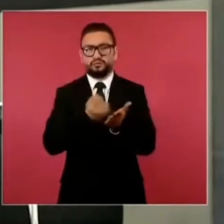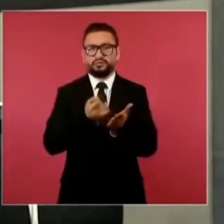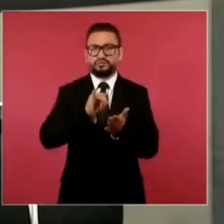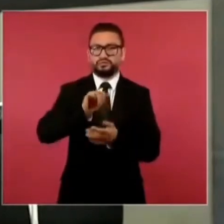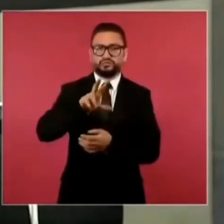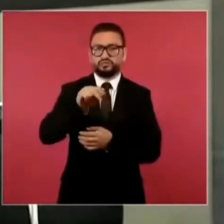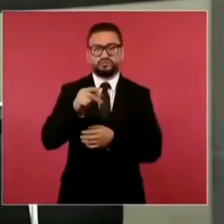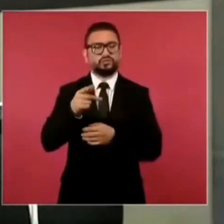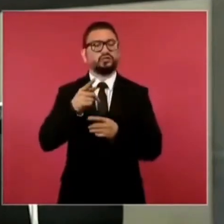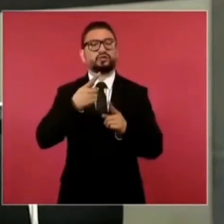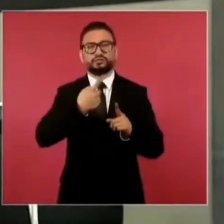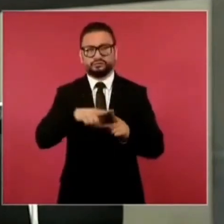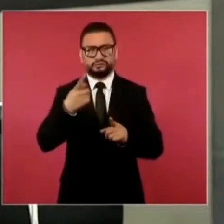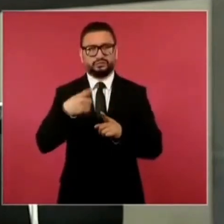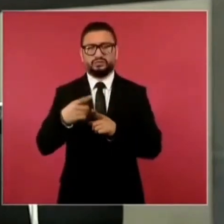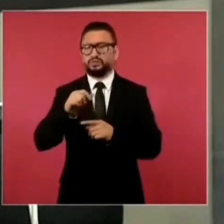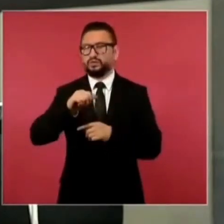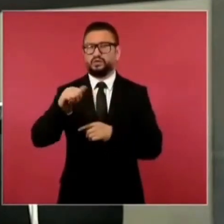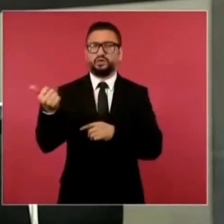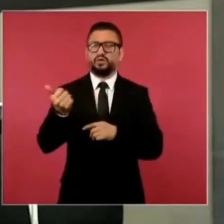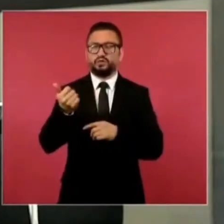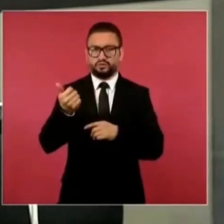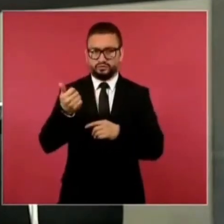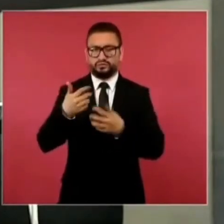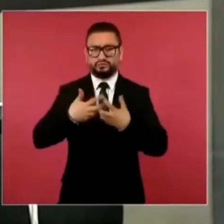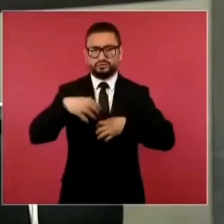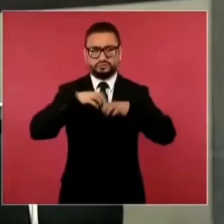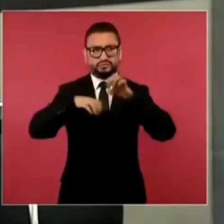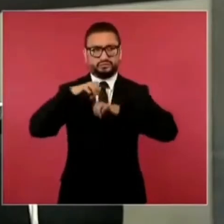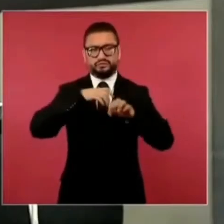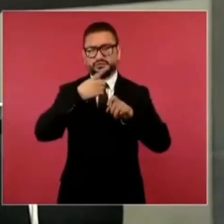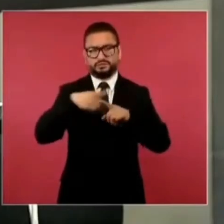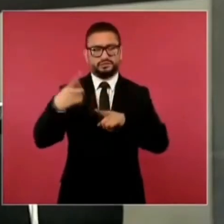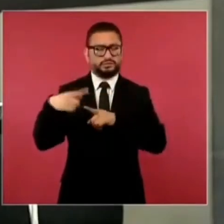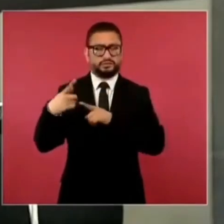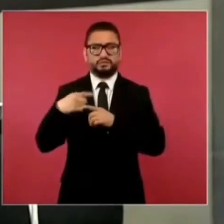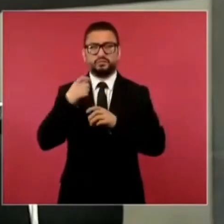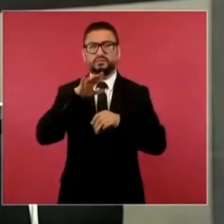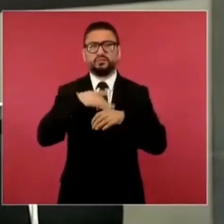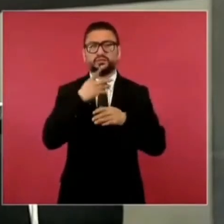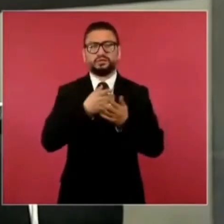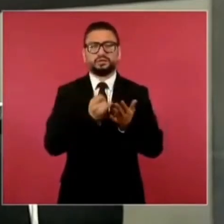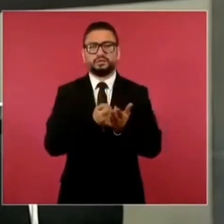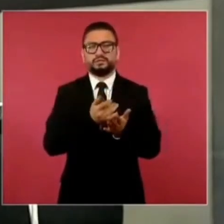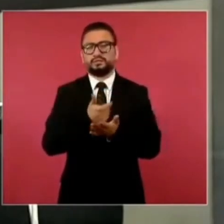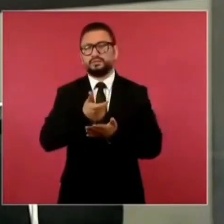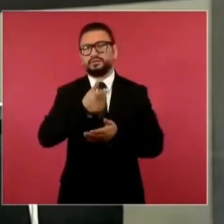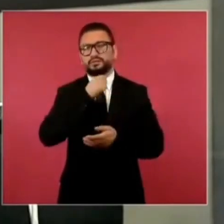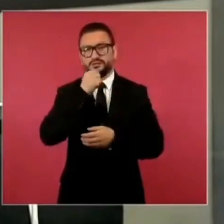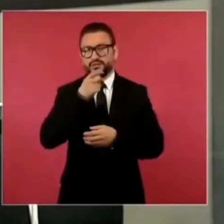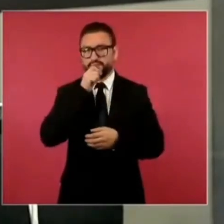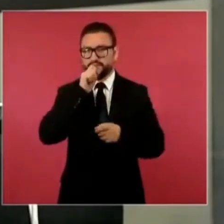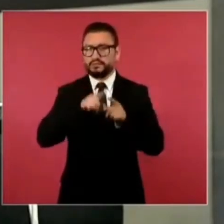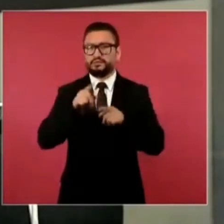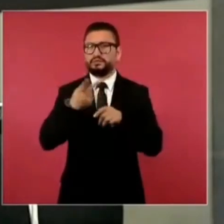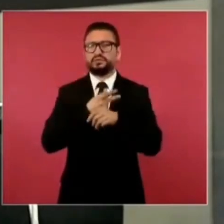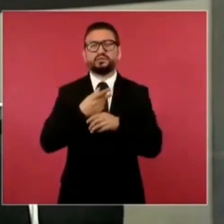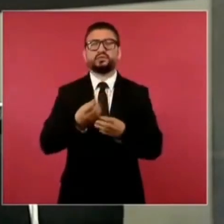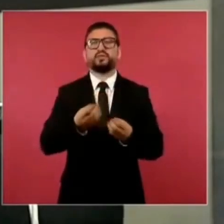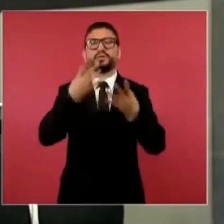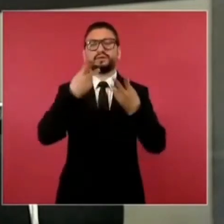también otros empresarios y otros evasores fiscales que también están en la misma situación. ¿Cuánto